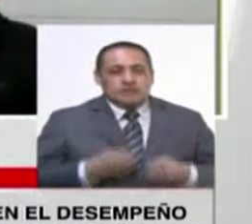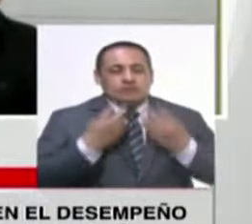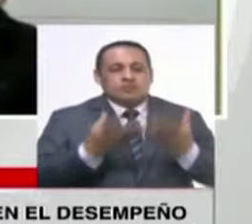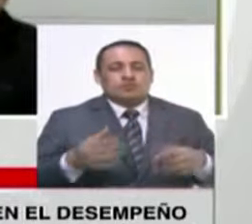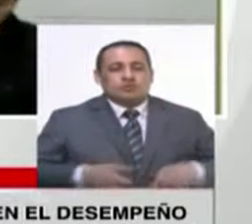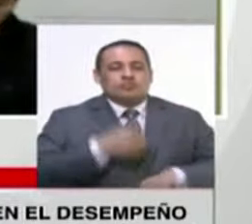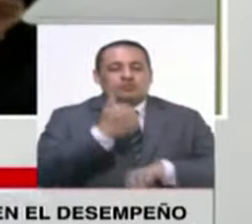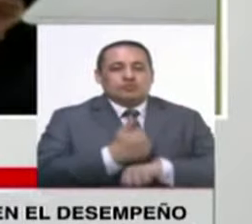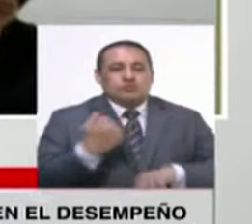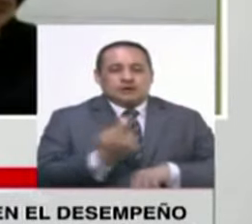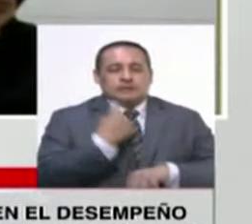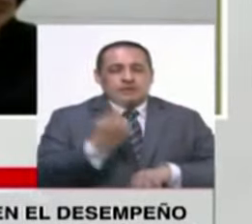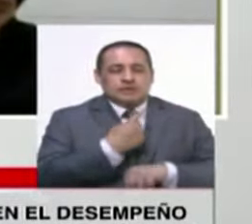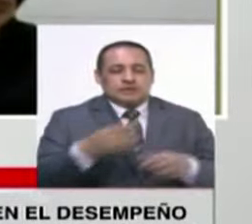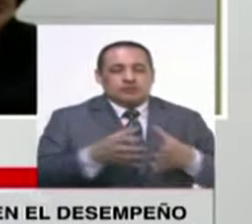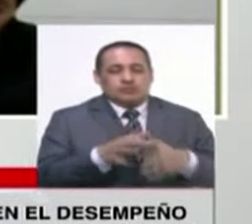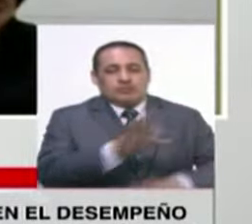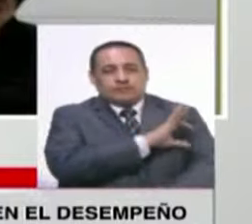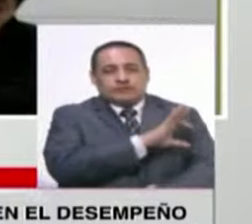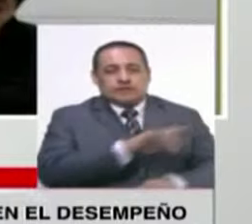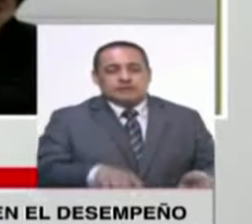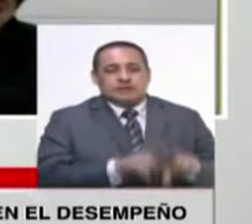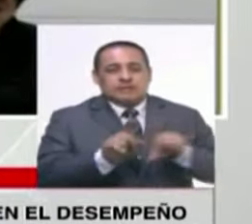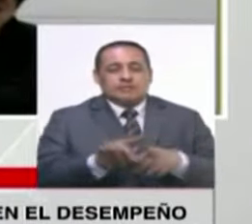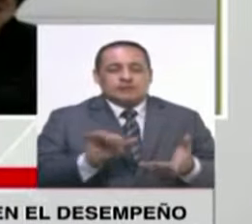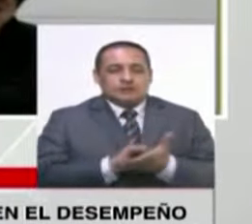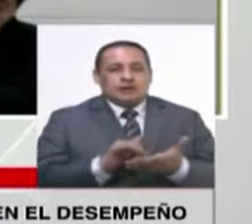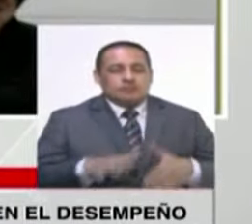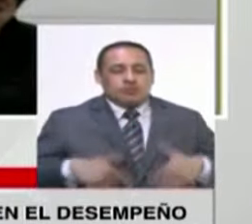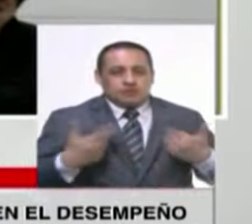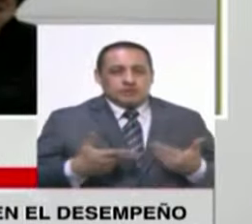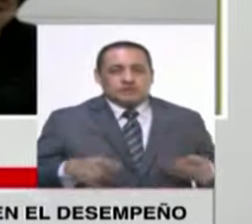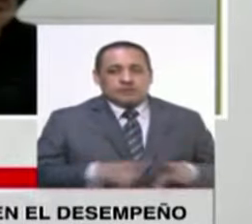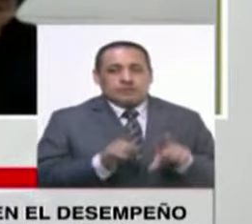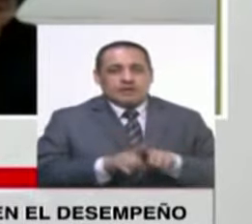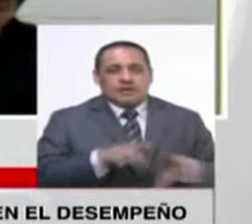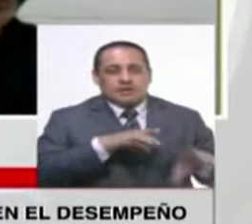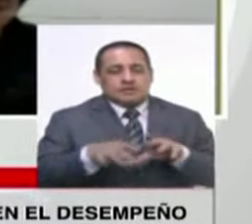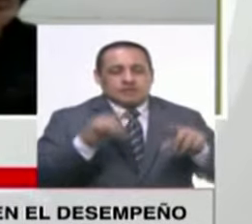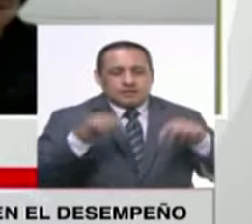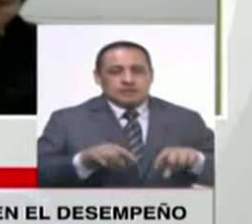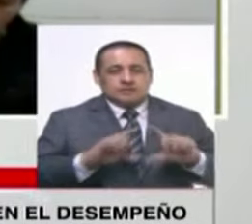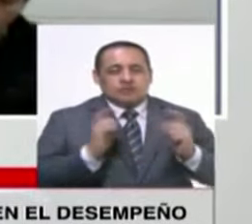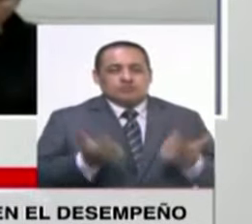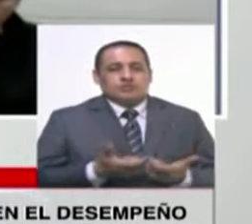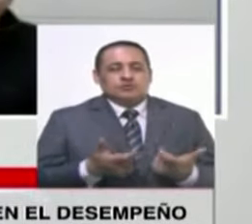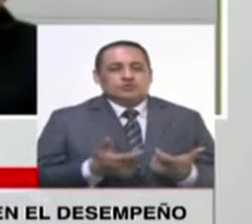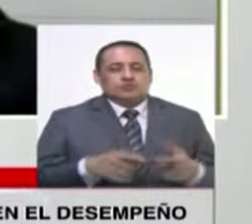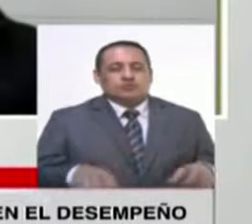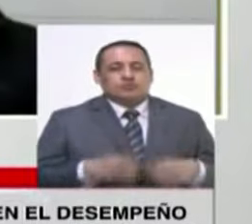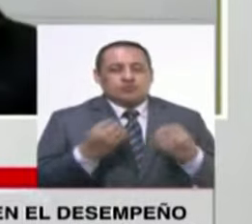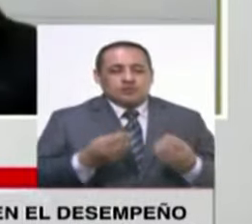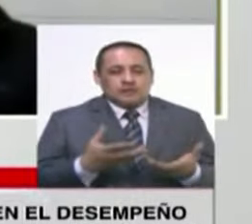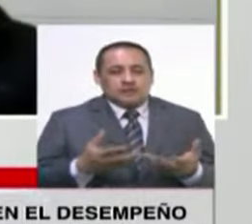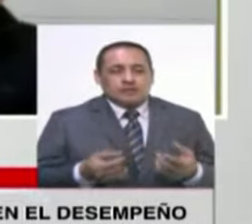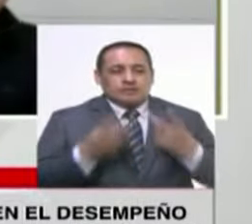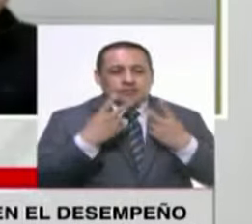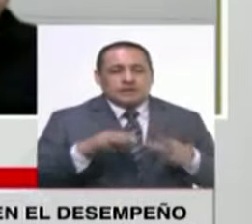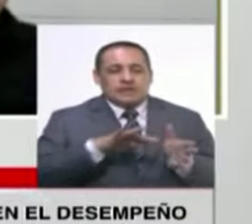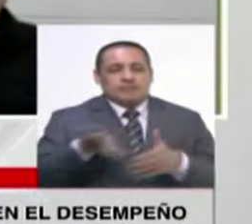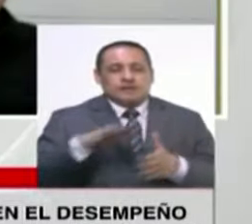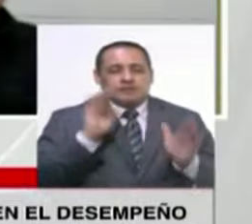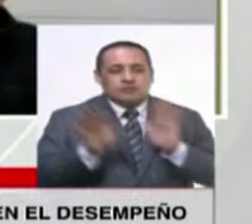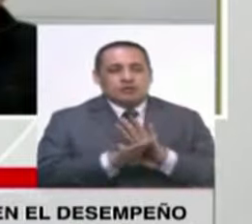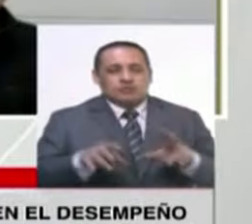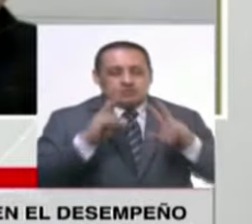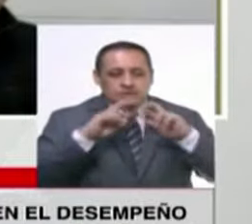la autoridad del Ministerio Público, poder también hacerlas ante esta comisión, porque independientemente